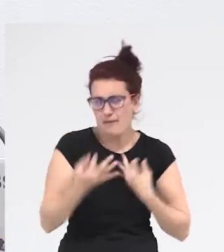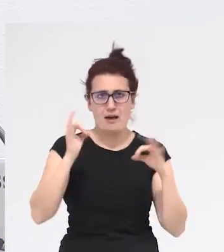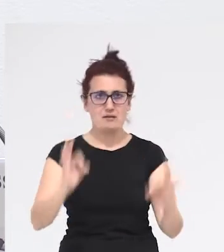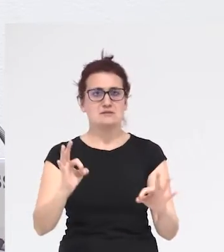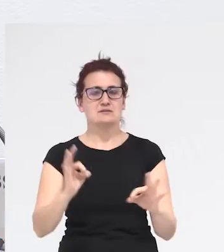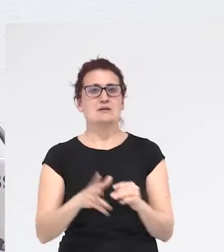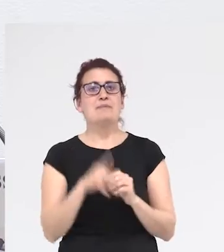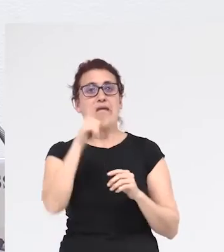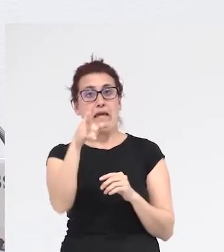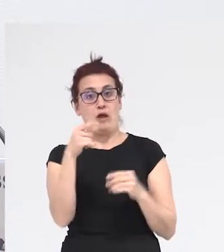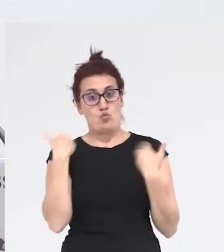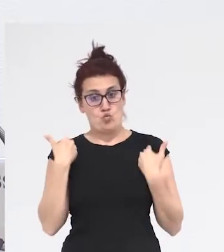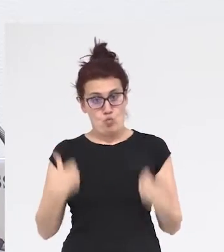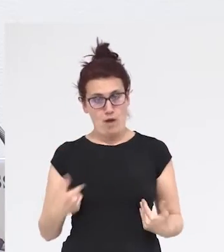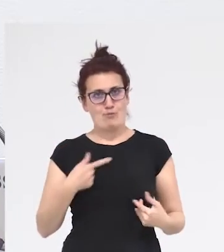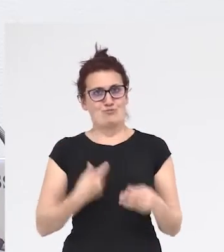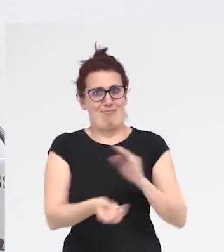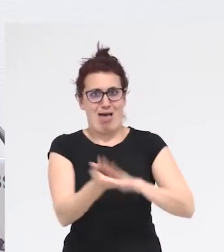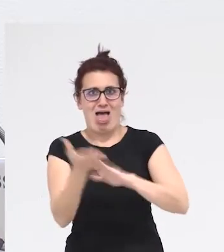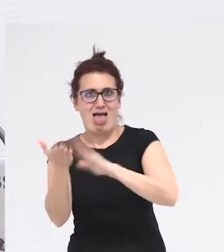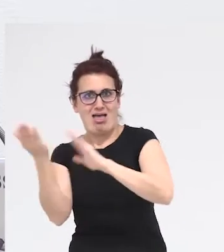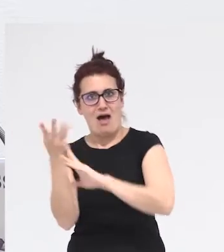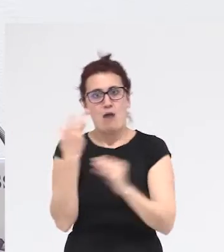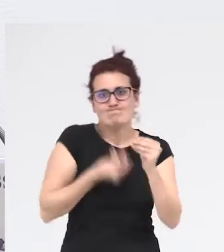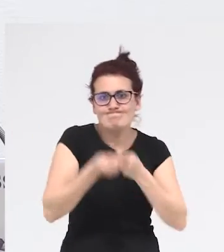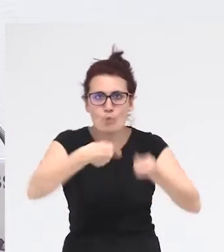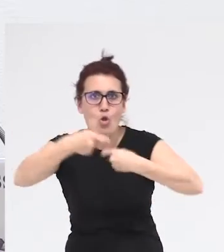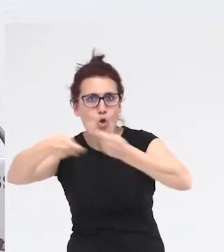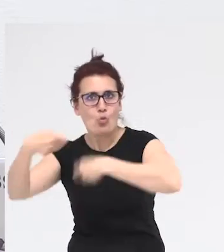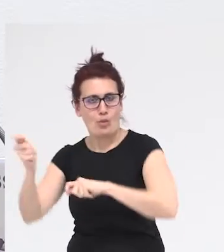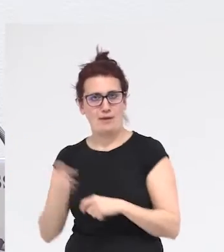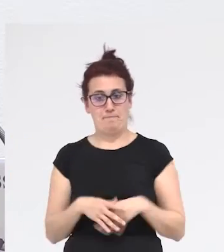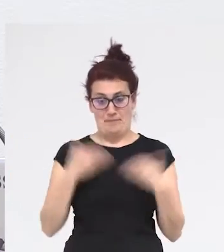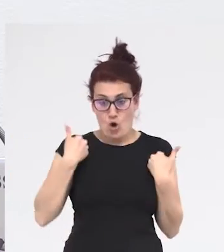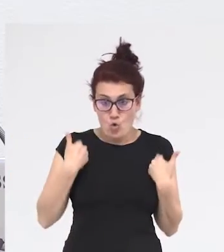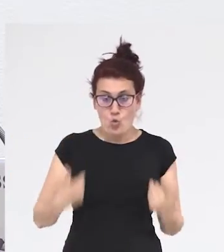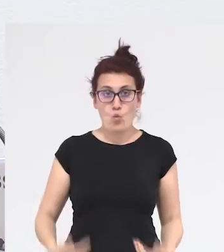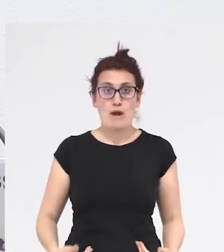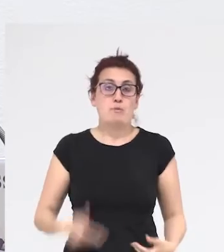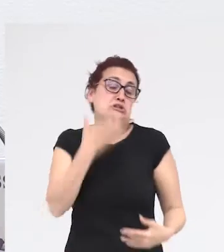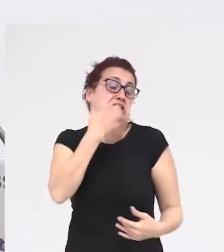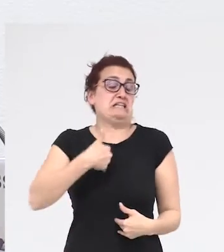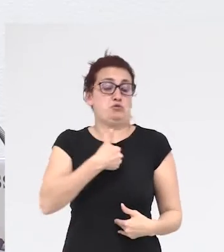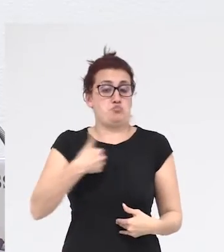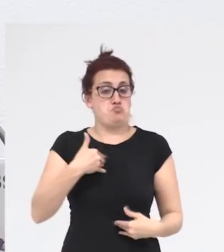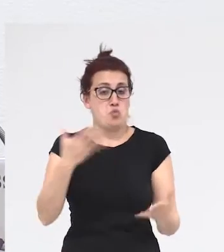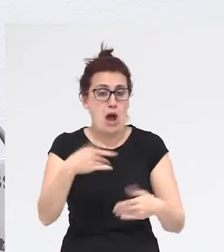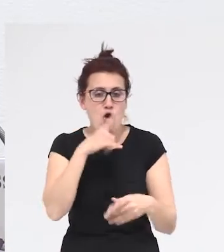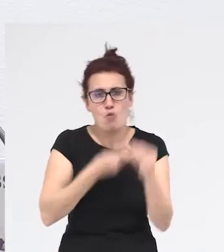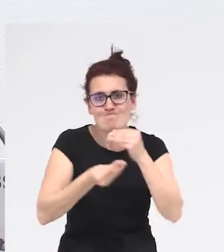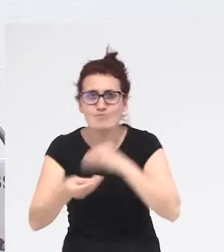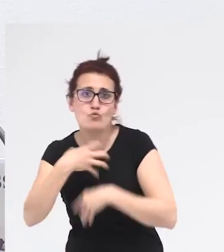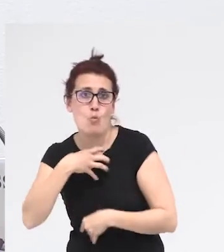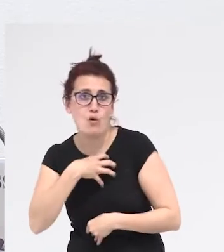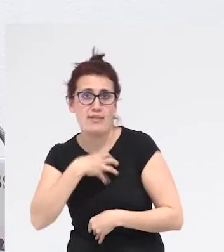y pone a los cuerpos a producir. Bueno, ¿qué pasa? Los cuerpos que no serían productivos ni reproductivos para el